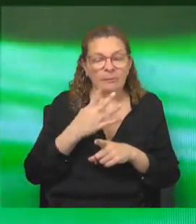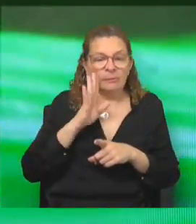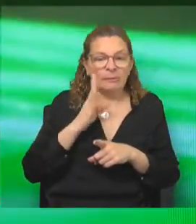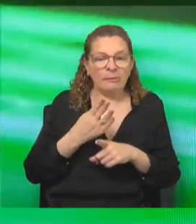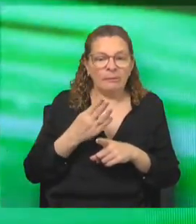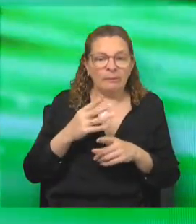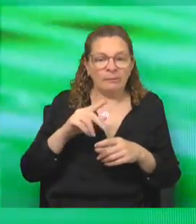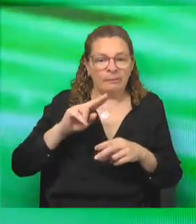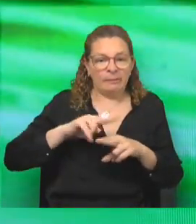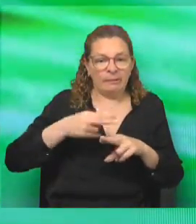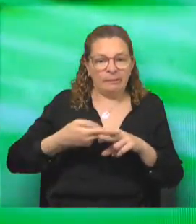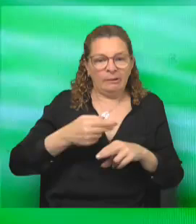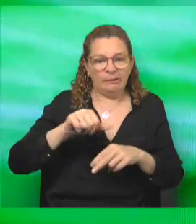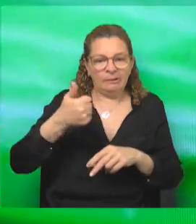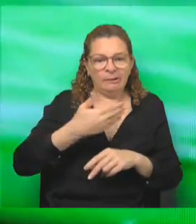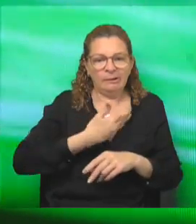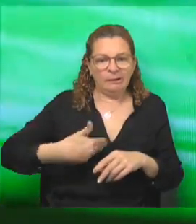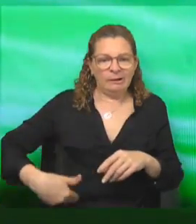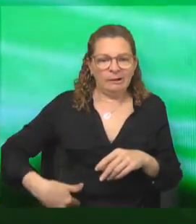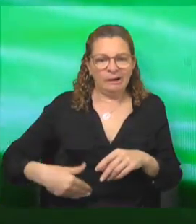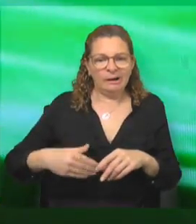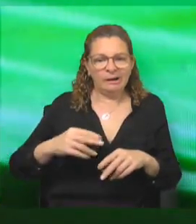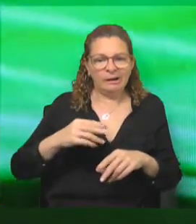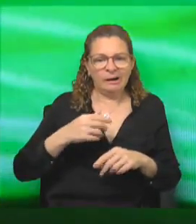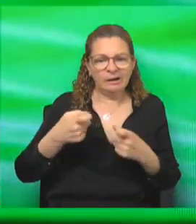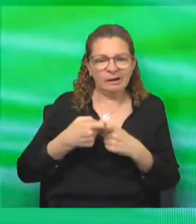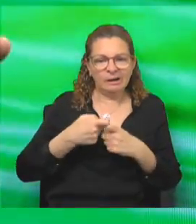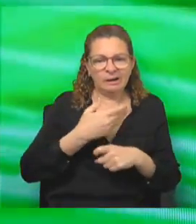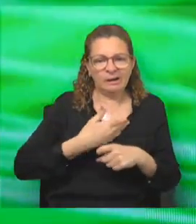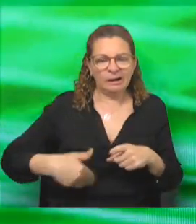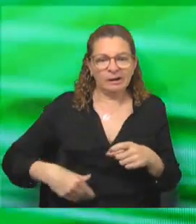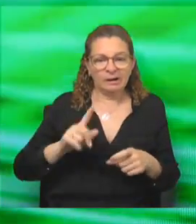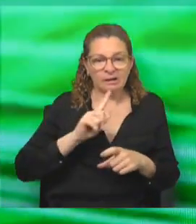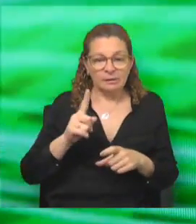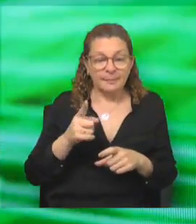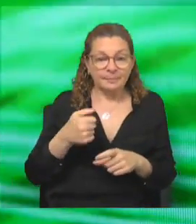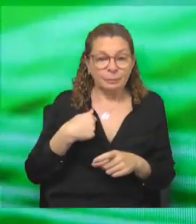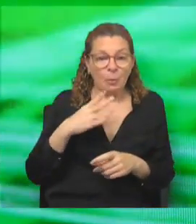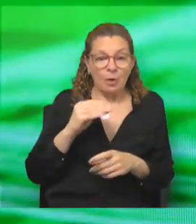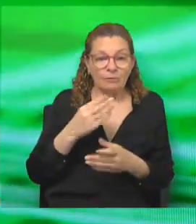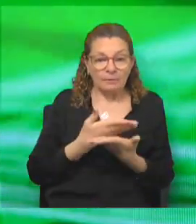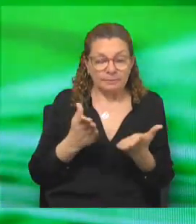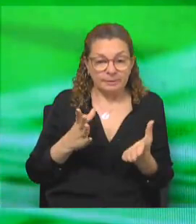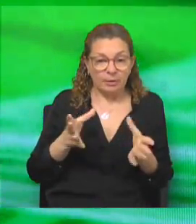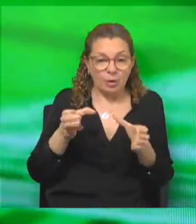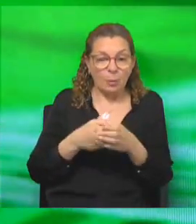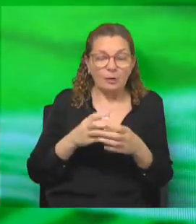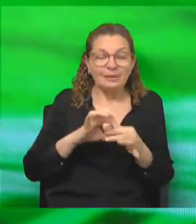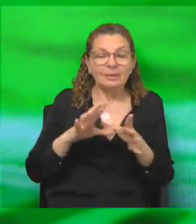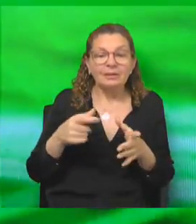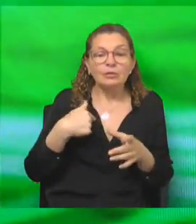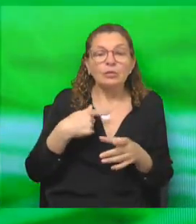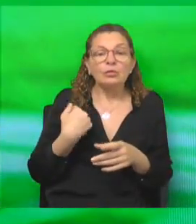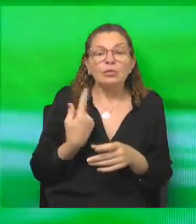de que la coalición vuelva a ganar pero si no ocurriera obviamente el escenario yo puedo hablar por el partido independiente qué haríamos